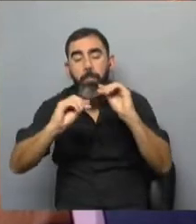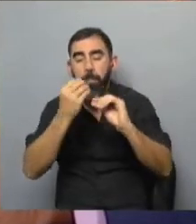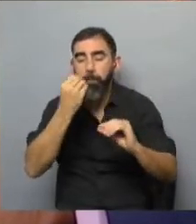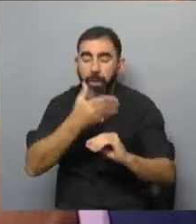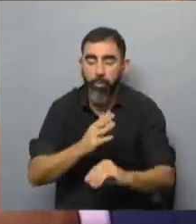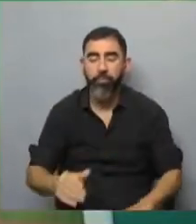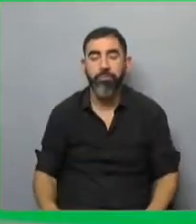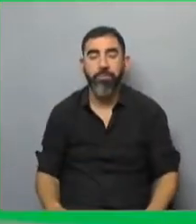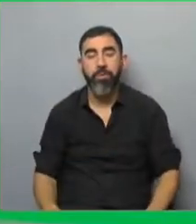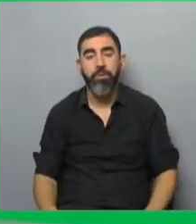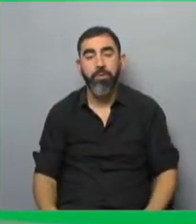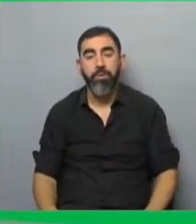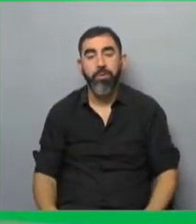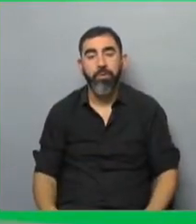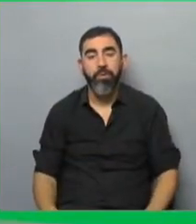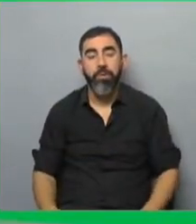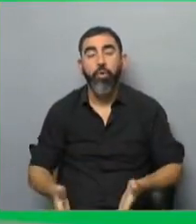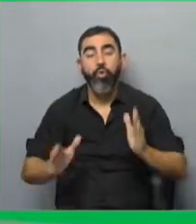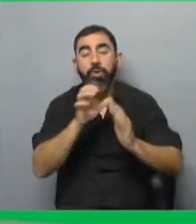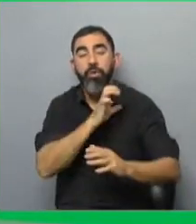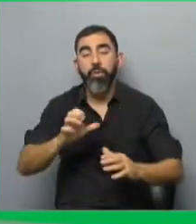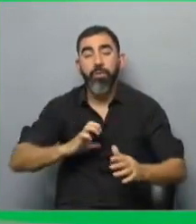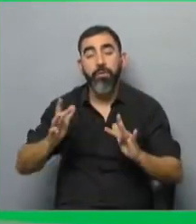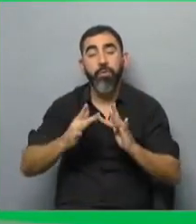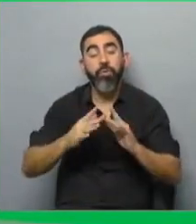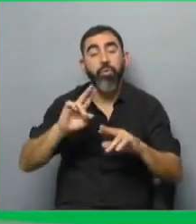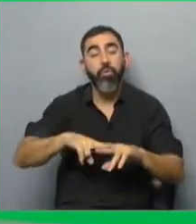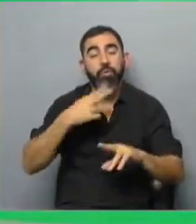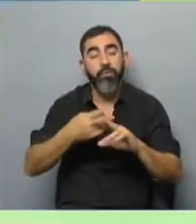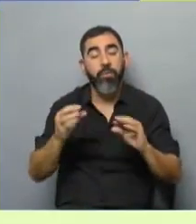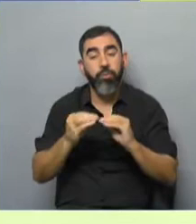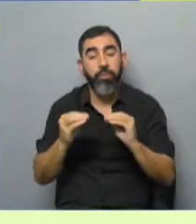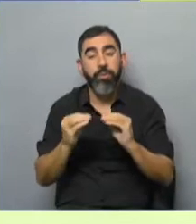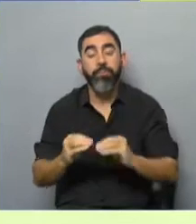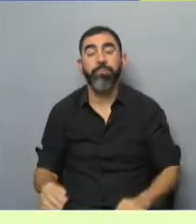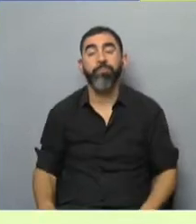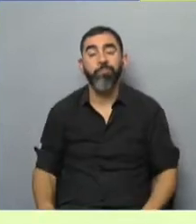aspirábamos. Volvemos a la Torre Ejecutiva con Mauricio Pérez. Adelante, Mauricio.